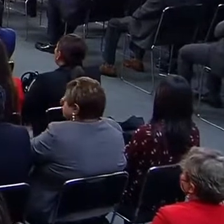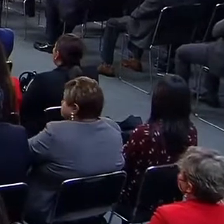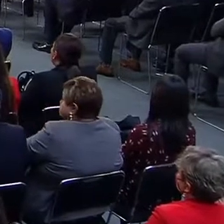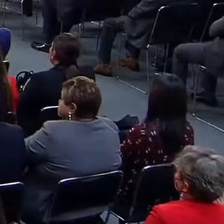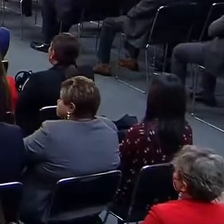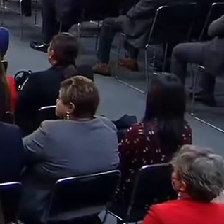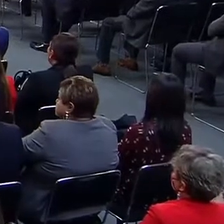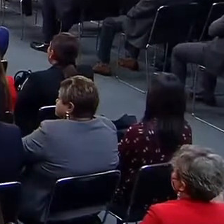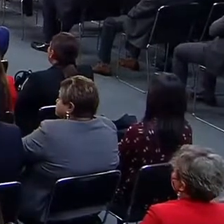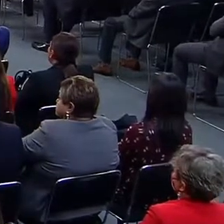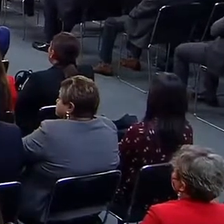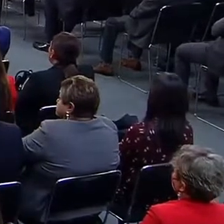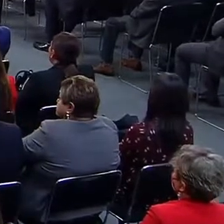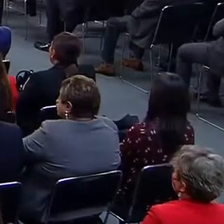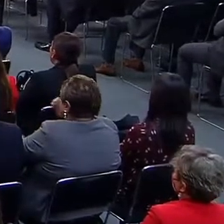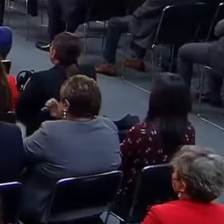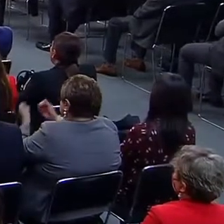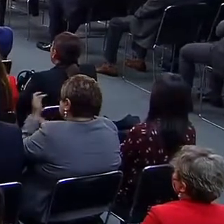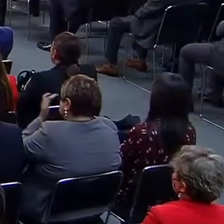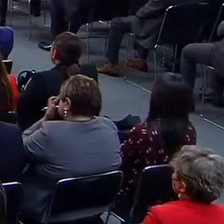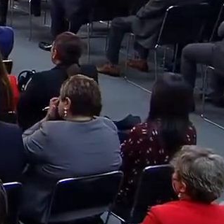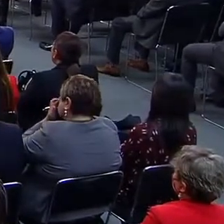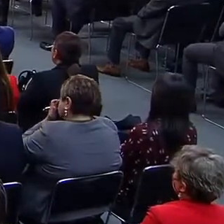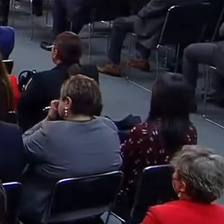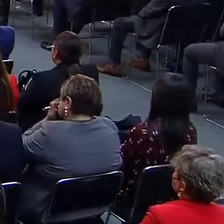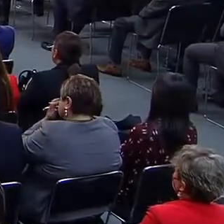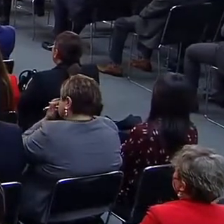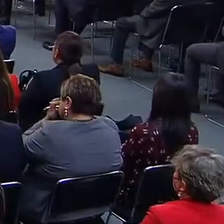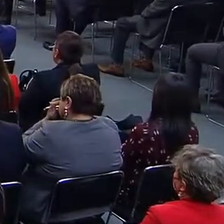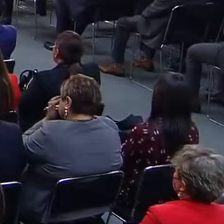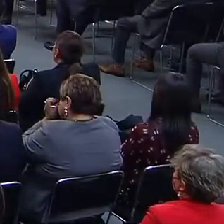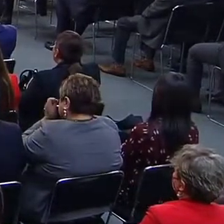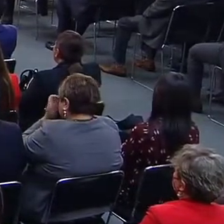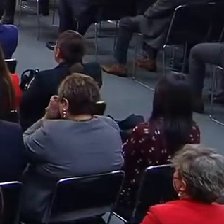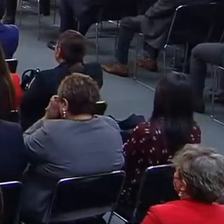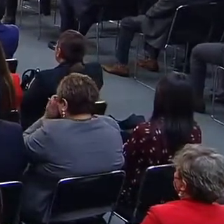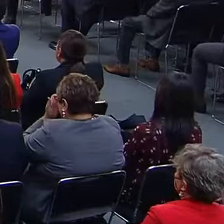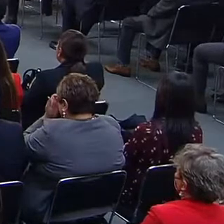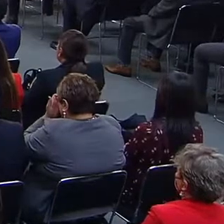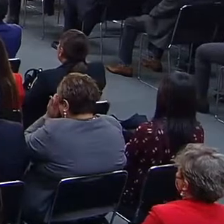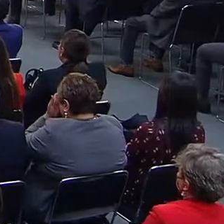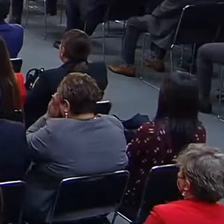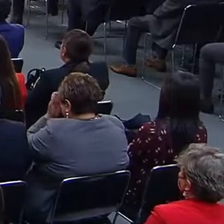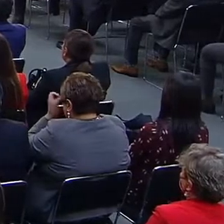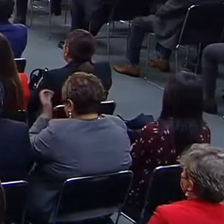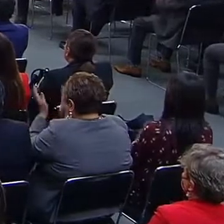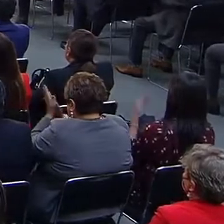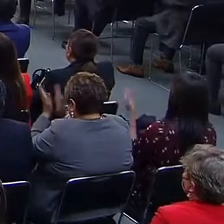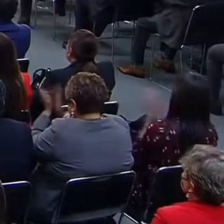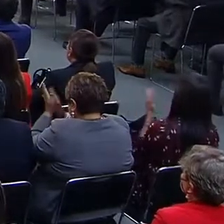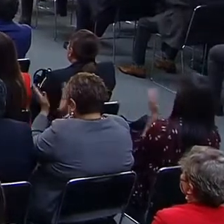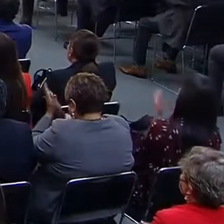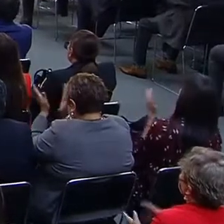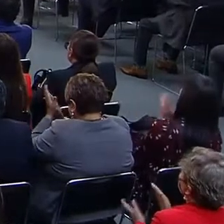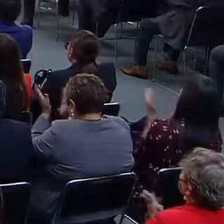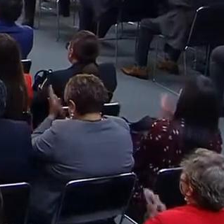Cuarta Transformación que encabeza nuestro presidente, licenciado Andrés Manuel López Obrador.